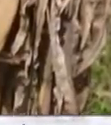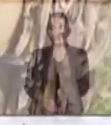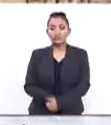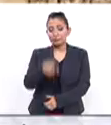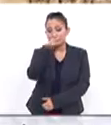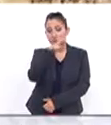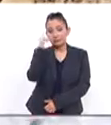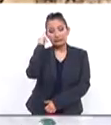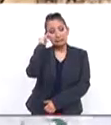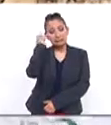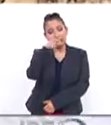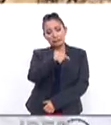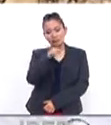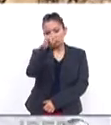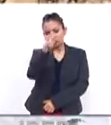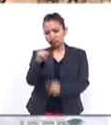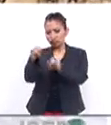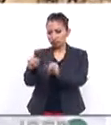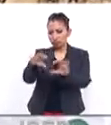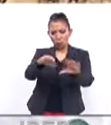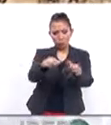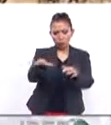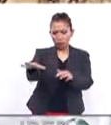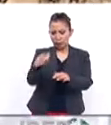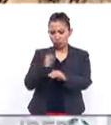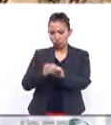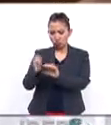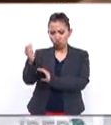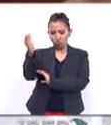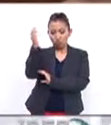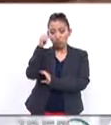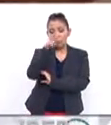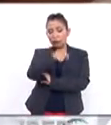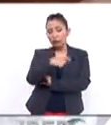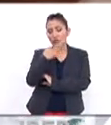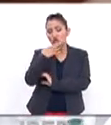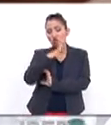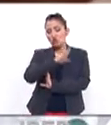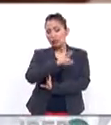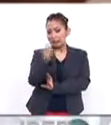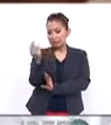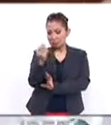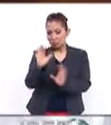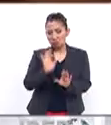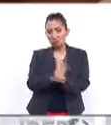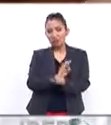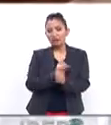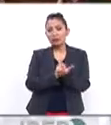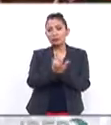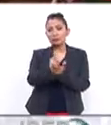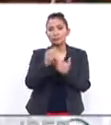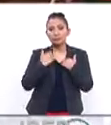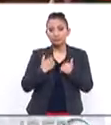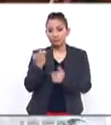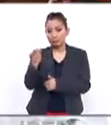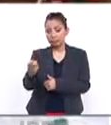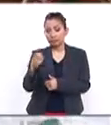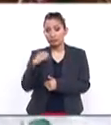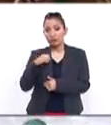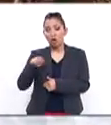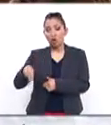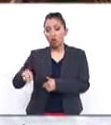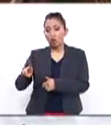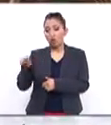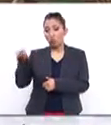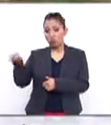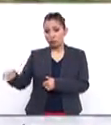Las lenguas indígenas dan identidad a las comunidades originarias, por lo que conservarlas es también proteger los derechos humanos. Por ello, la Organización de